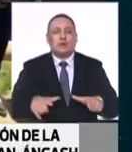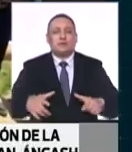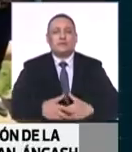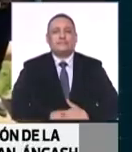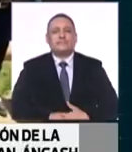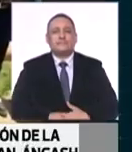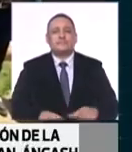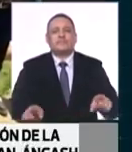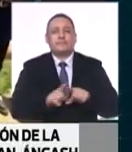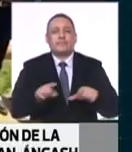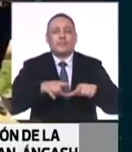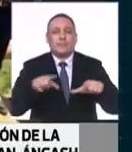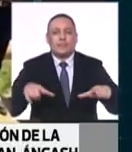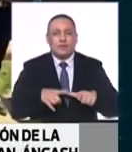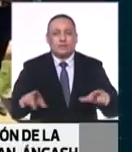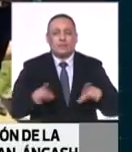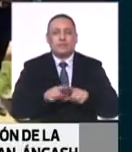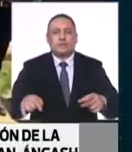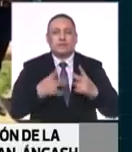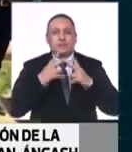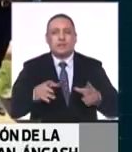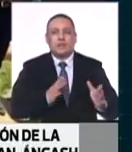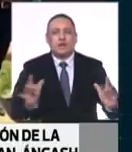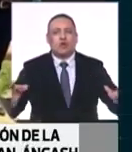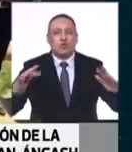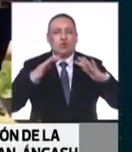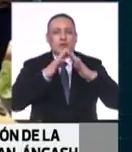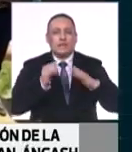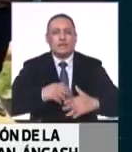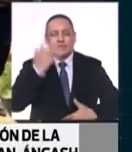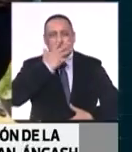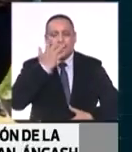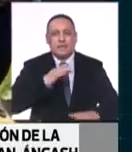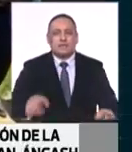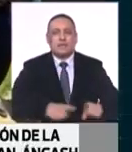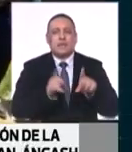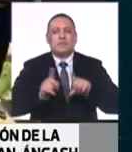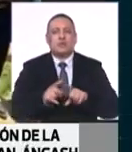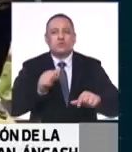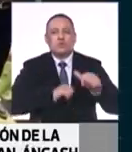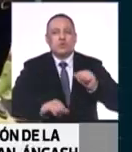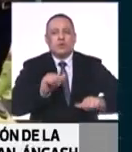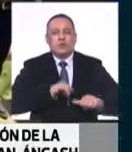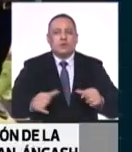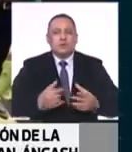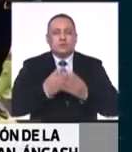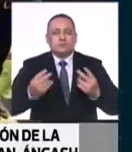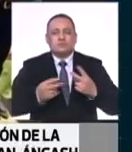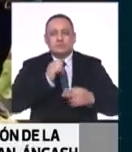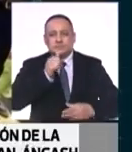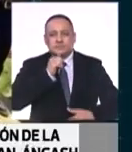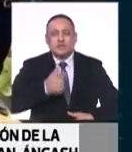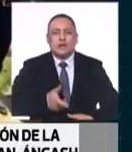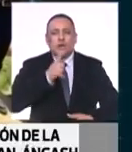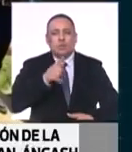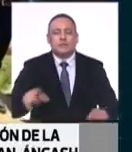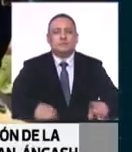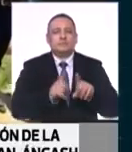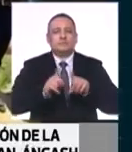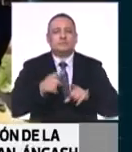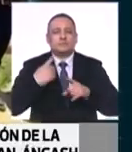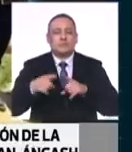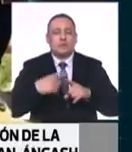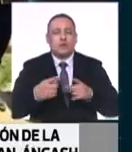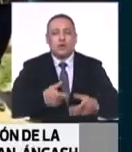¿no? El distrito de Chuplui se encuentra en Cordillera Negra y sufrimos bastante la escasez del agua, lo que es